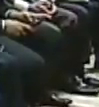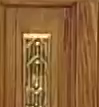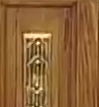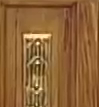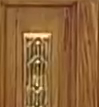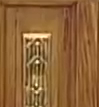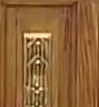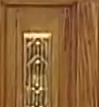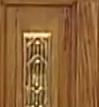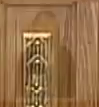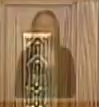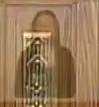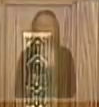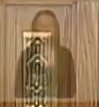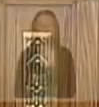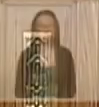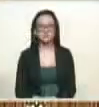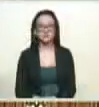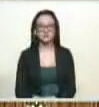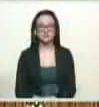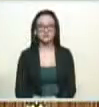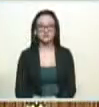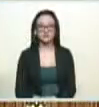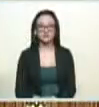Señora compañera